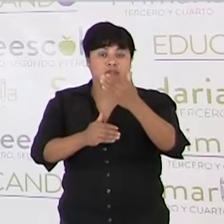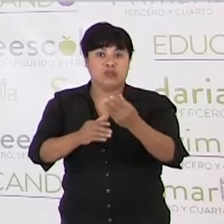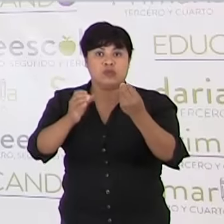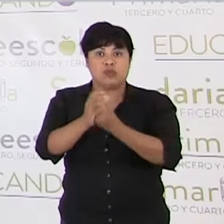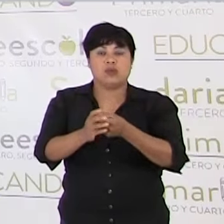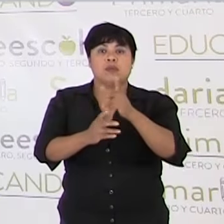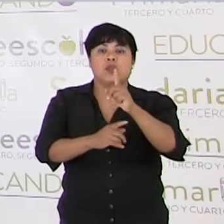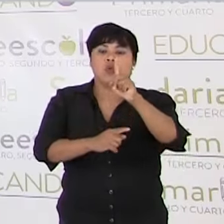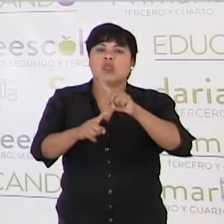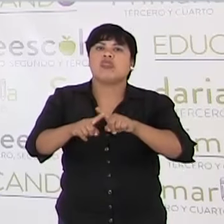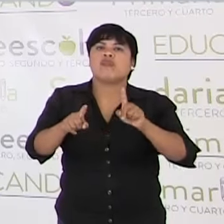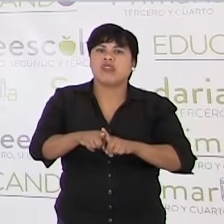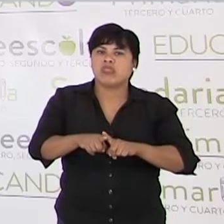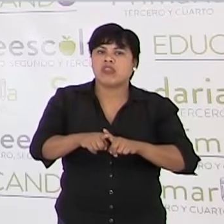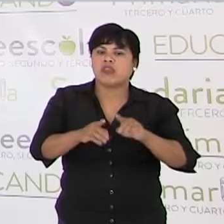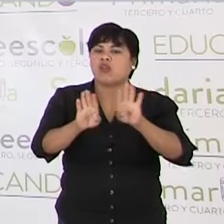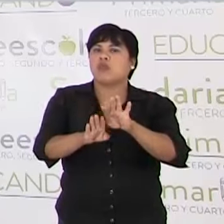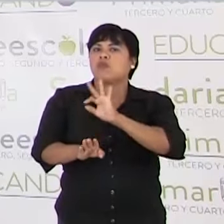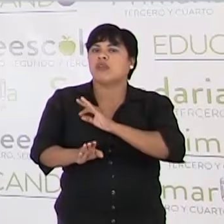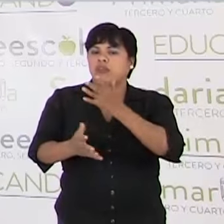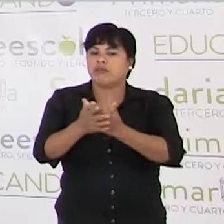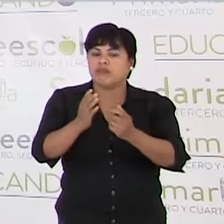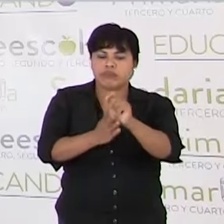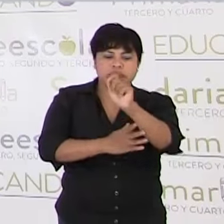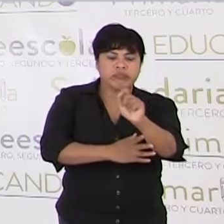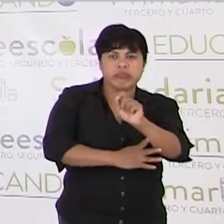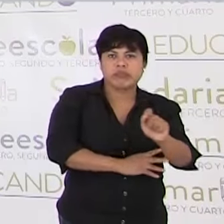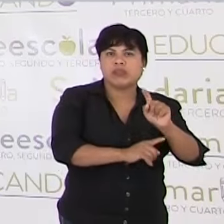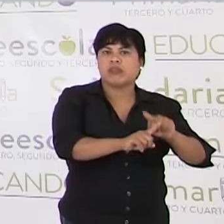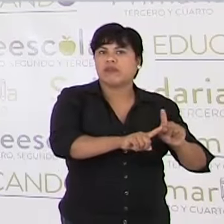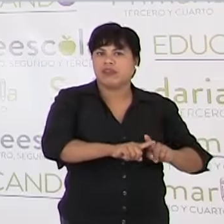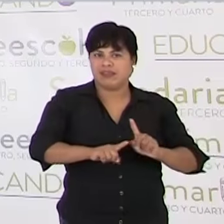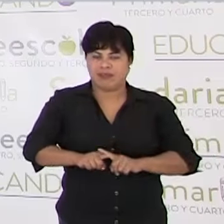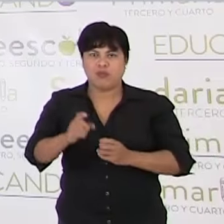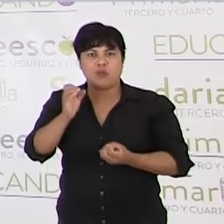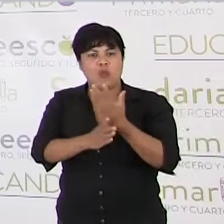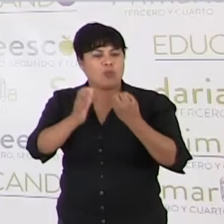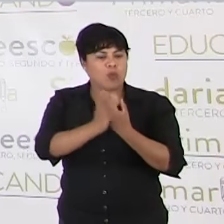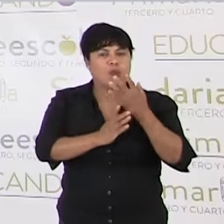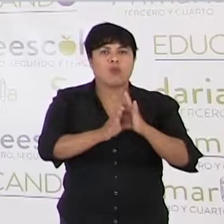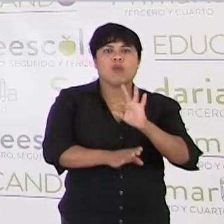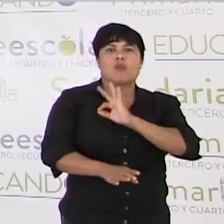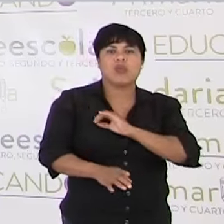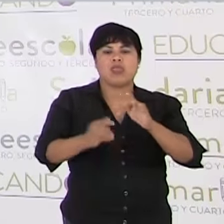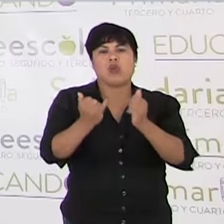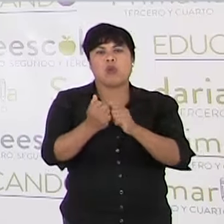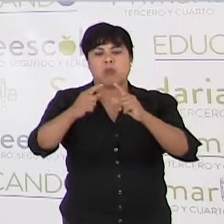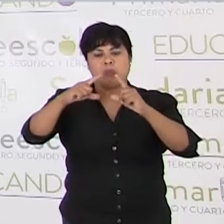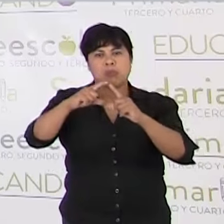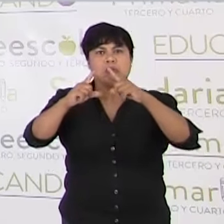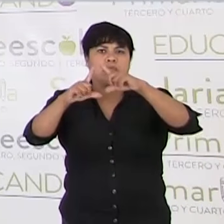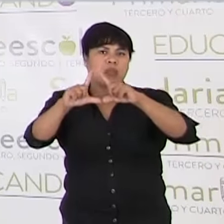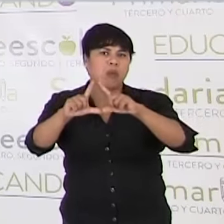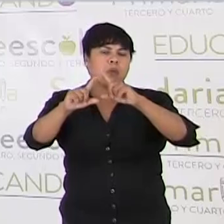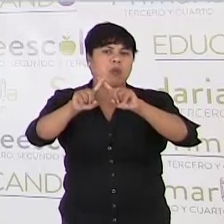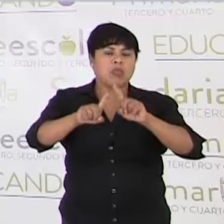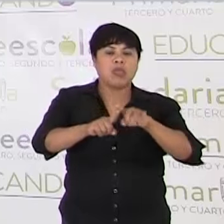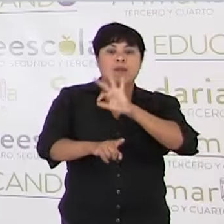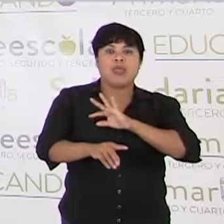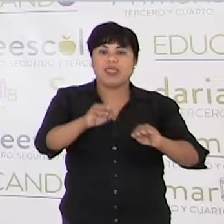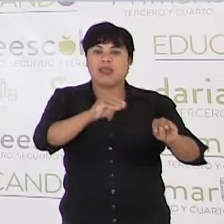con una metodología diferente, con algo innovador, ¿sí?, con figuras geométricas. Ahí ya vamos a